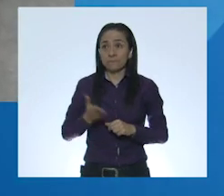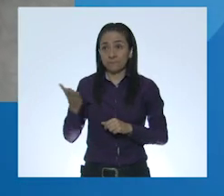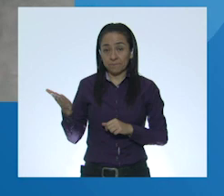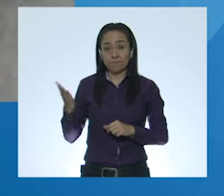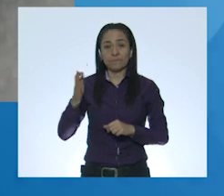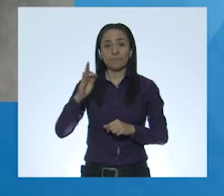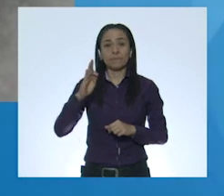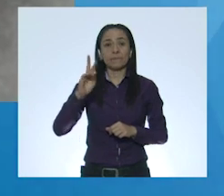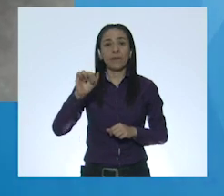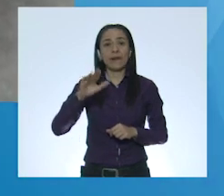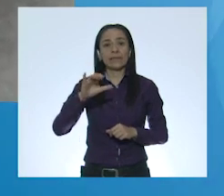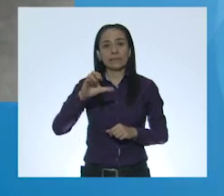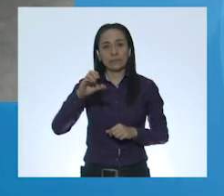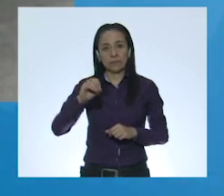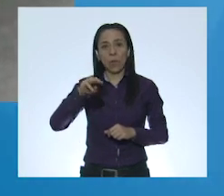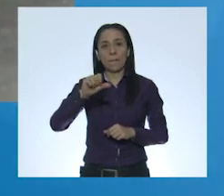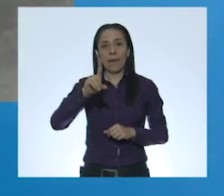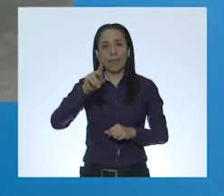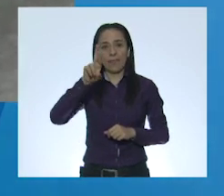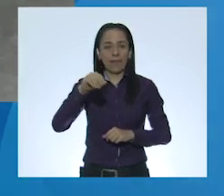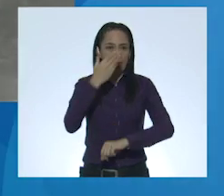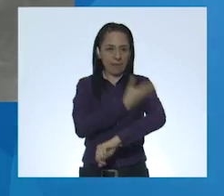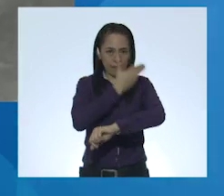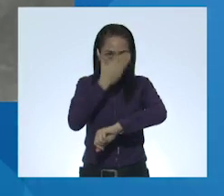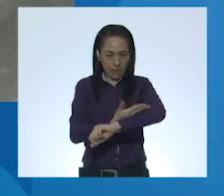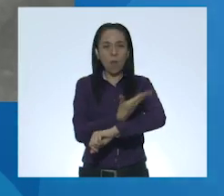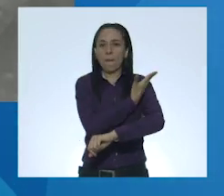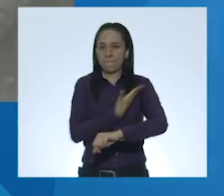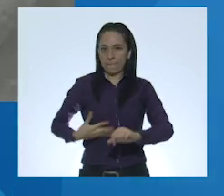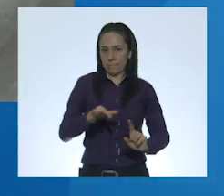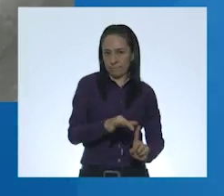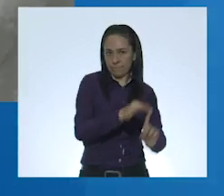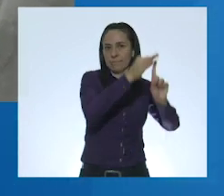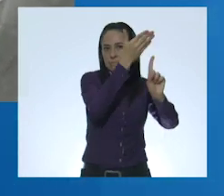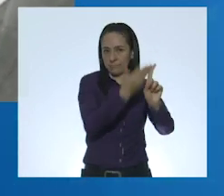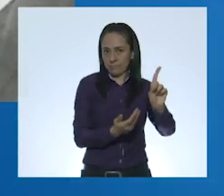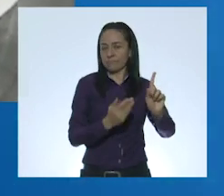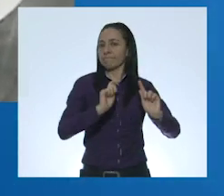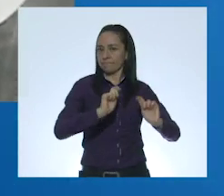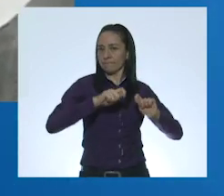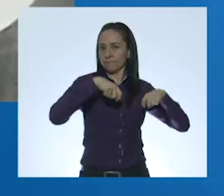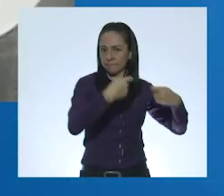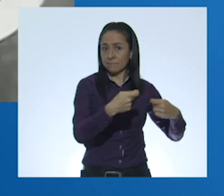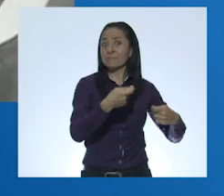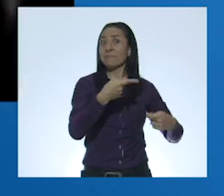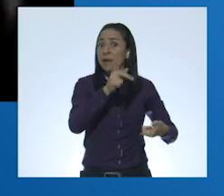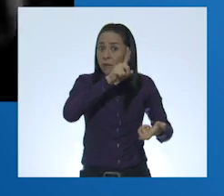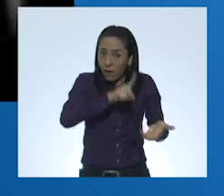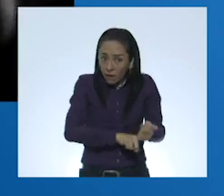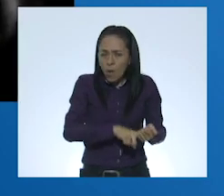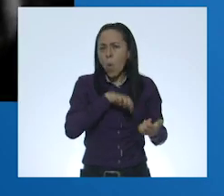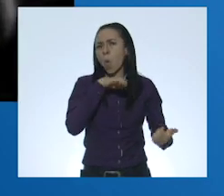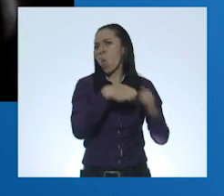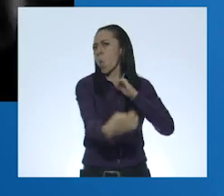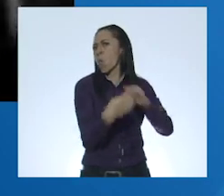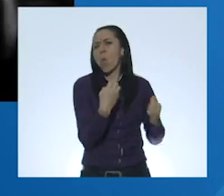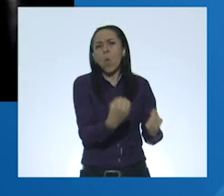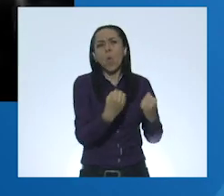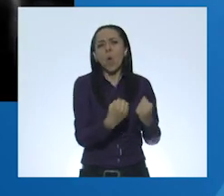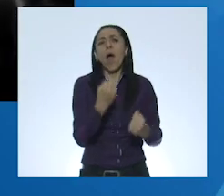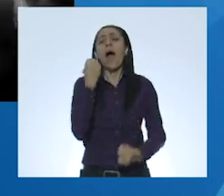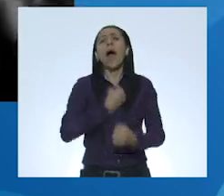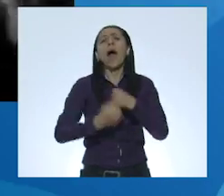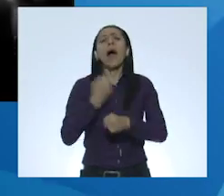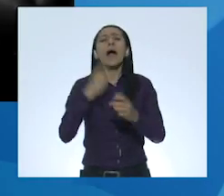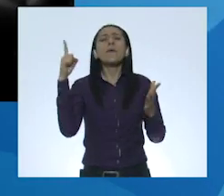Francisco I. Madero había sido electo presidente, aun cuando tenía muchos y muy poderosos enemigos en su contra. Para